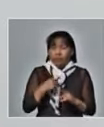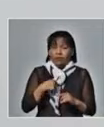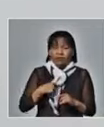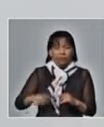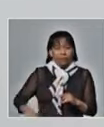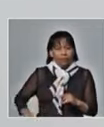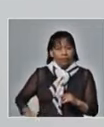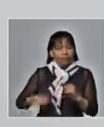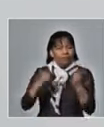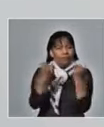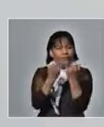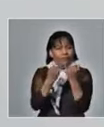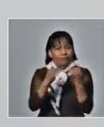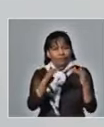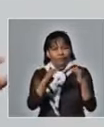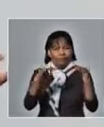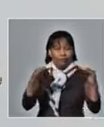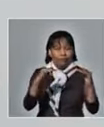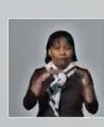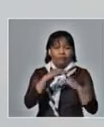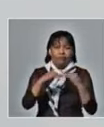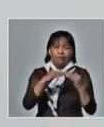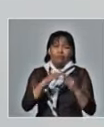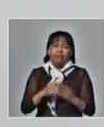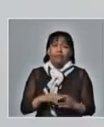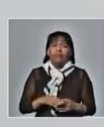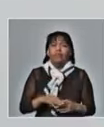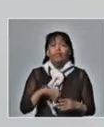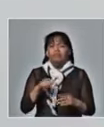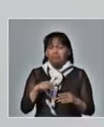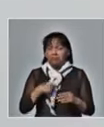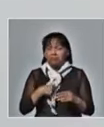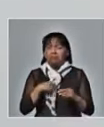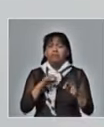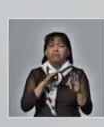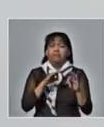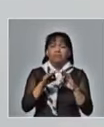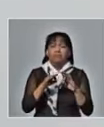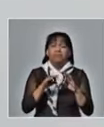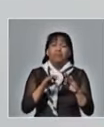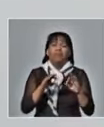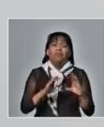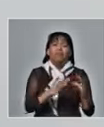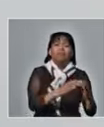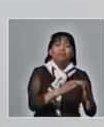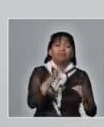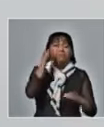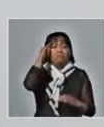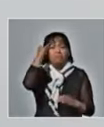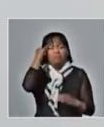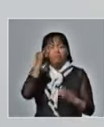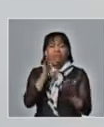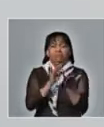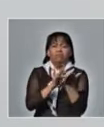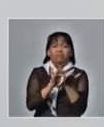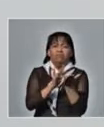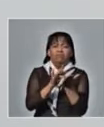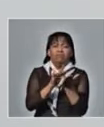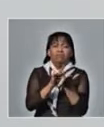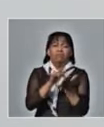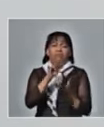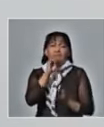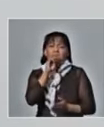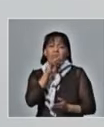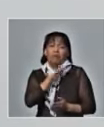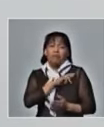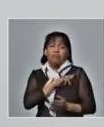gobierno con igualdad para todos. Me ha tocado trabajar con comunidades indígenas. He apoyado a madres solteras,